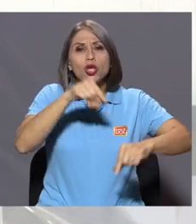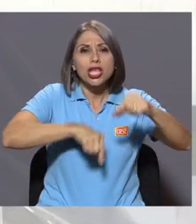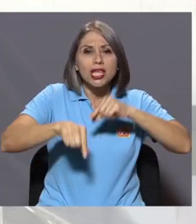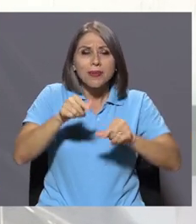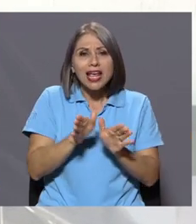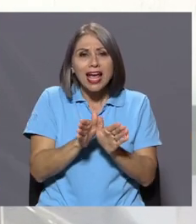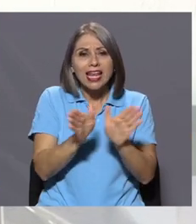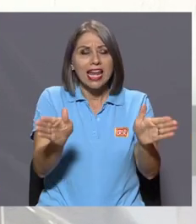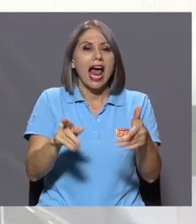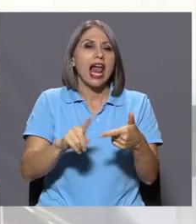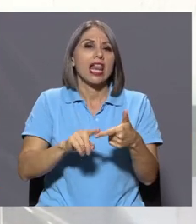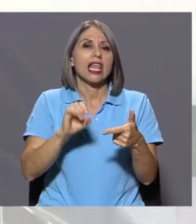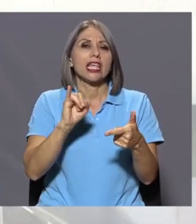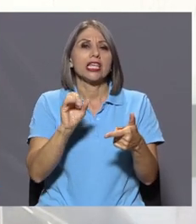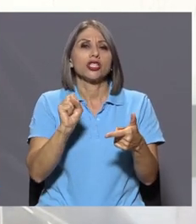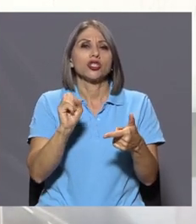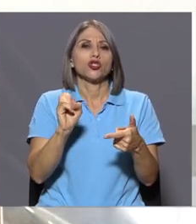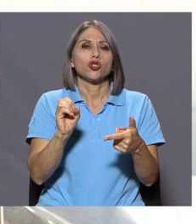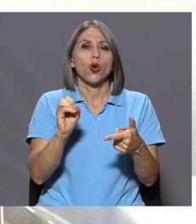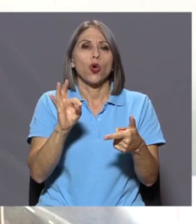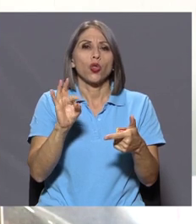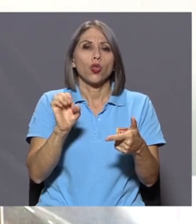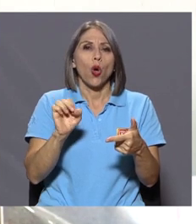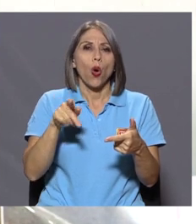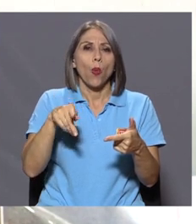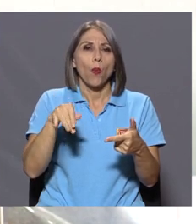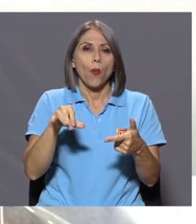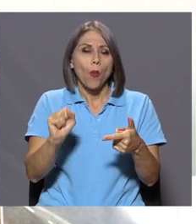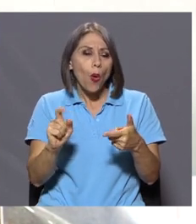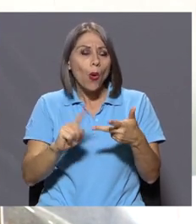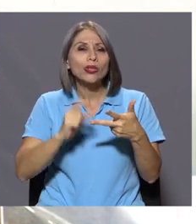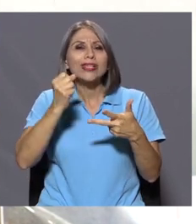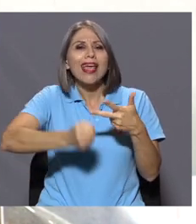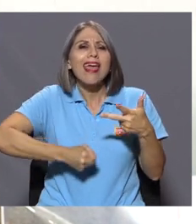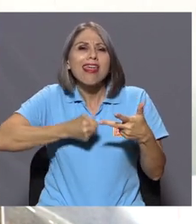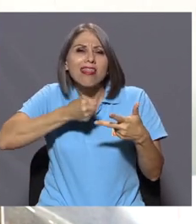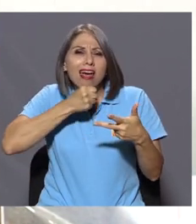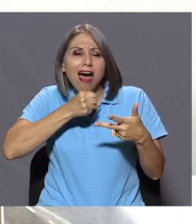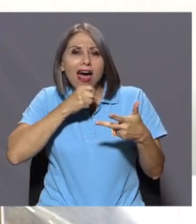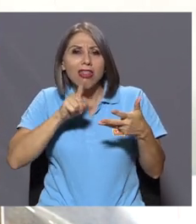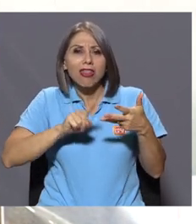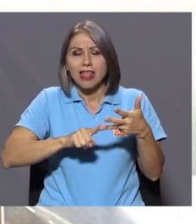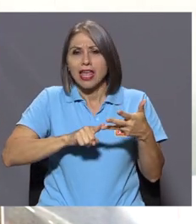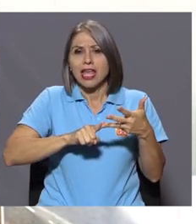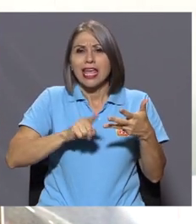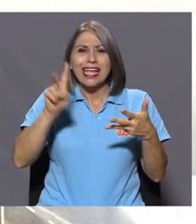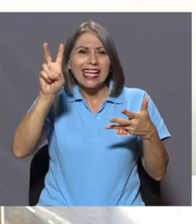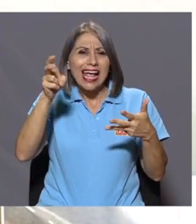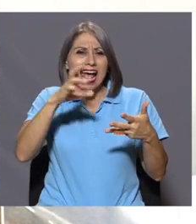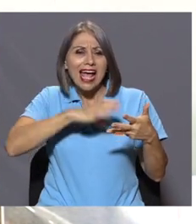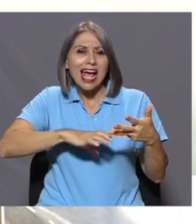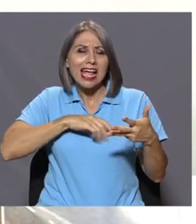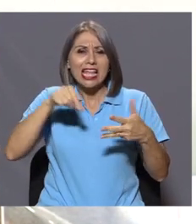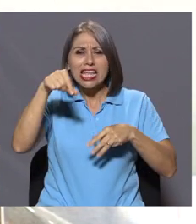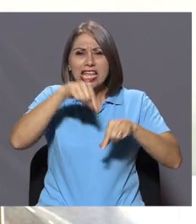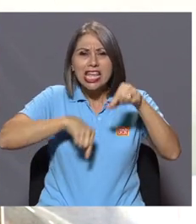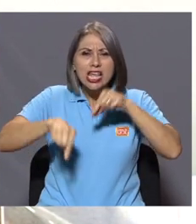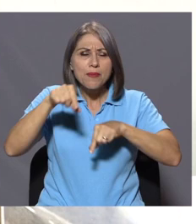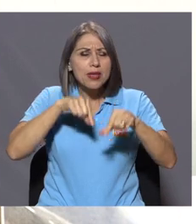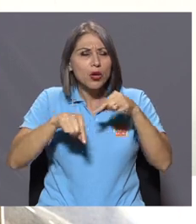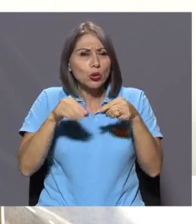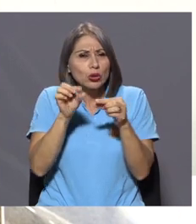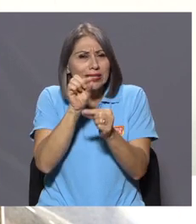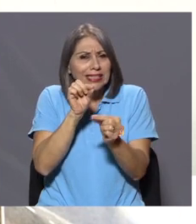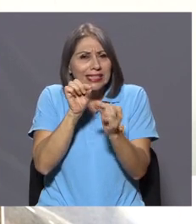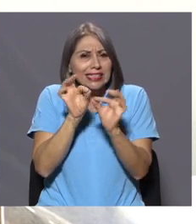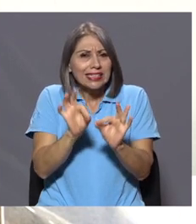los isótopos, eventualmente la edad, detalles químicos muy, muy finos, de modo